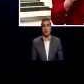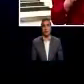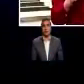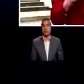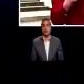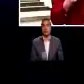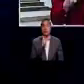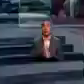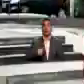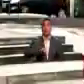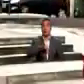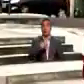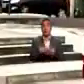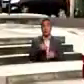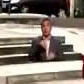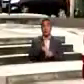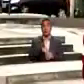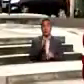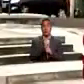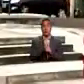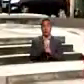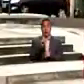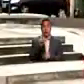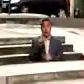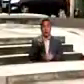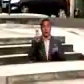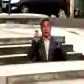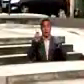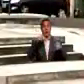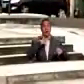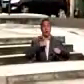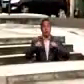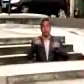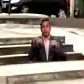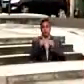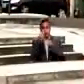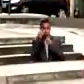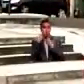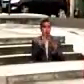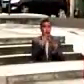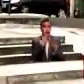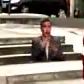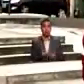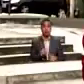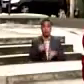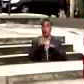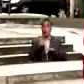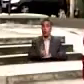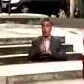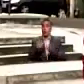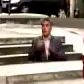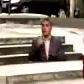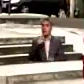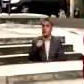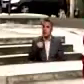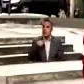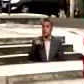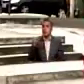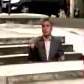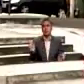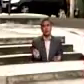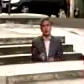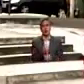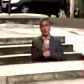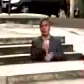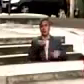Así es, Santiago, nosotros nos trasladamos hasta el Instituto Geofísico Nacional en busca de más información. Sin embargo, las autoridades supieron mencionarnos que es imposible